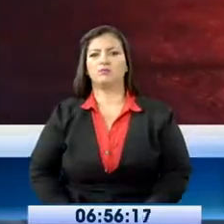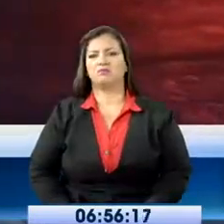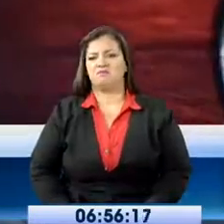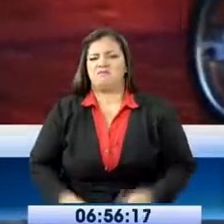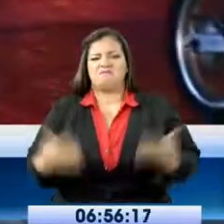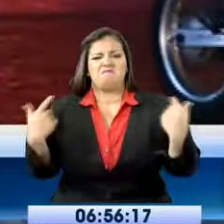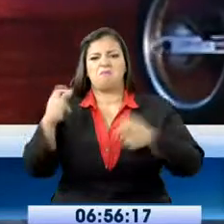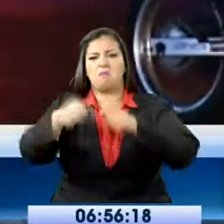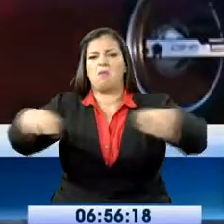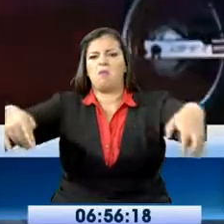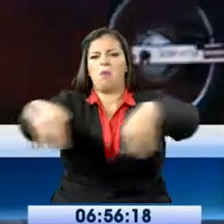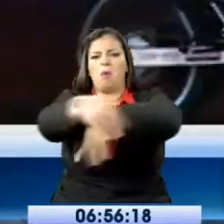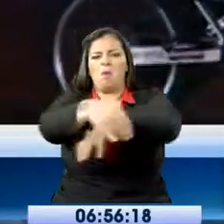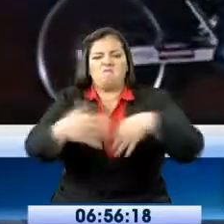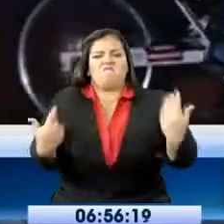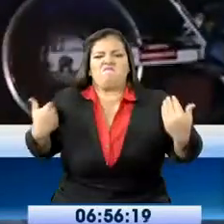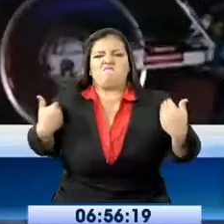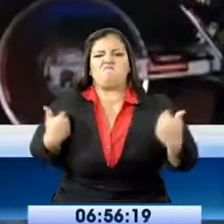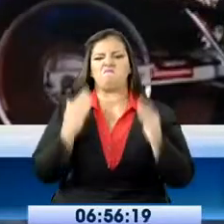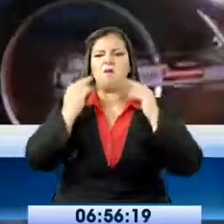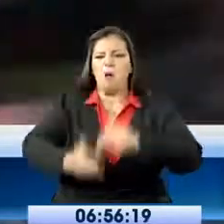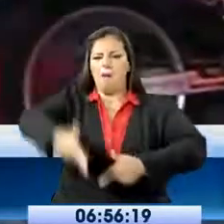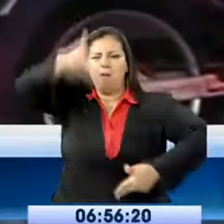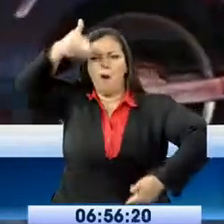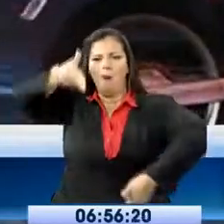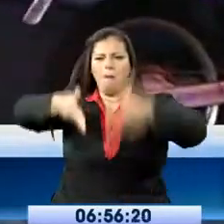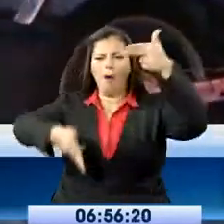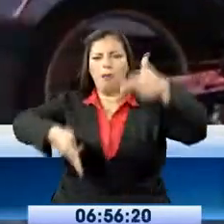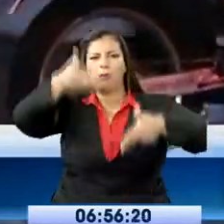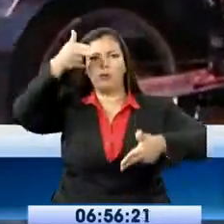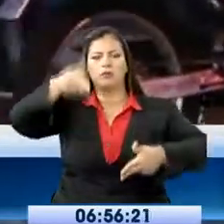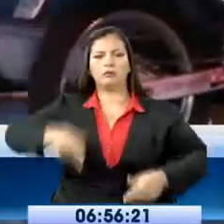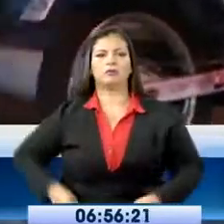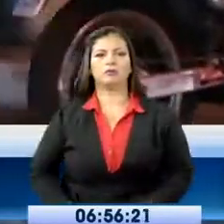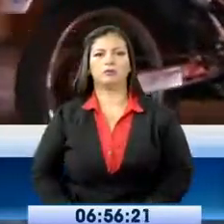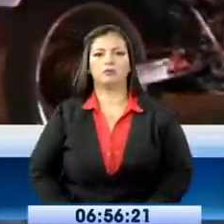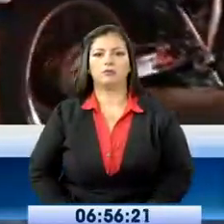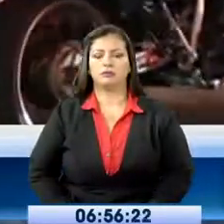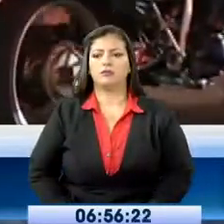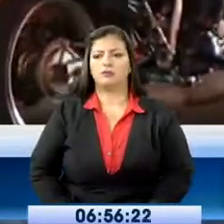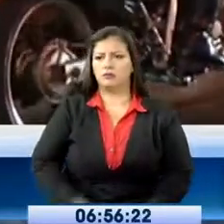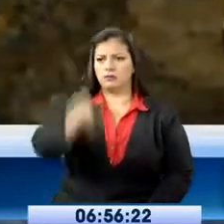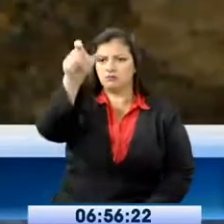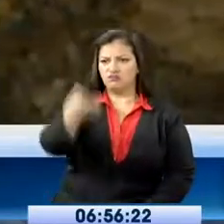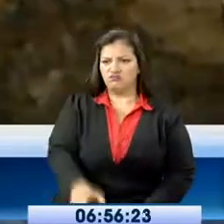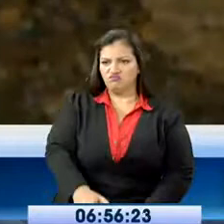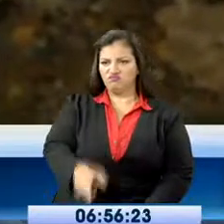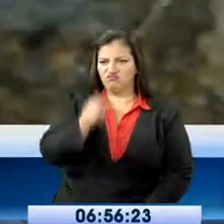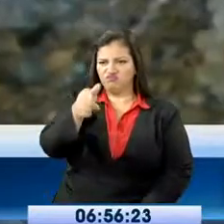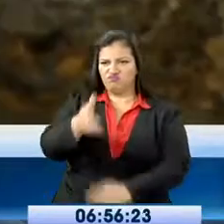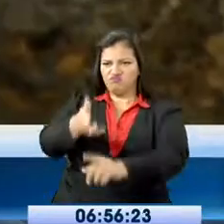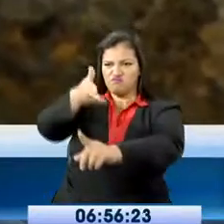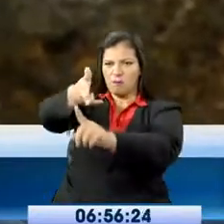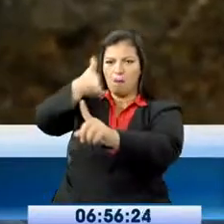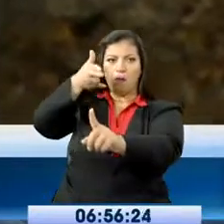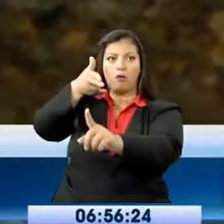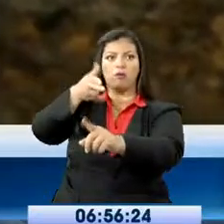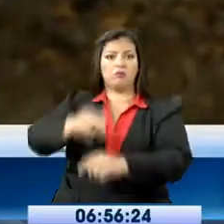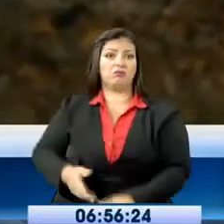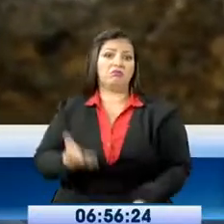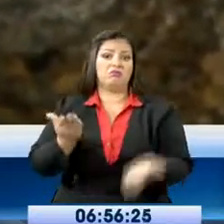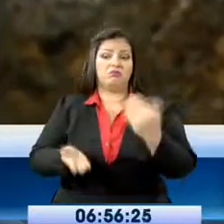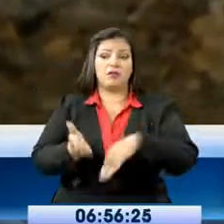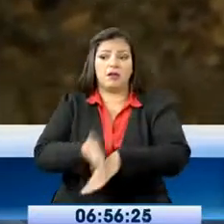sin importarle la gente que esté afuera o parqueada o que vaya a pasar. Pero tenían para matar a un señor, pero no lo hicieron, o sea, no se sabe si fue